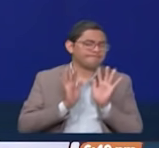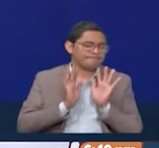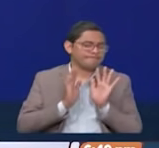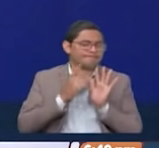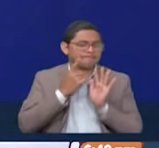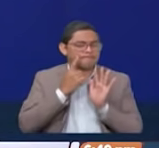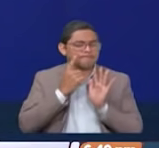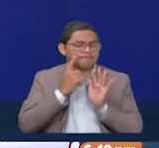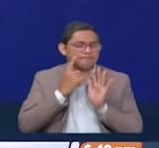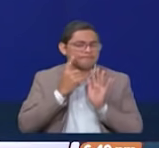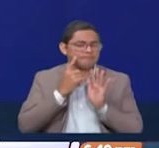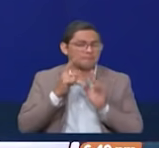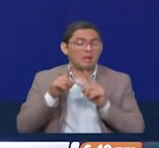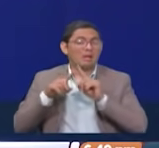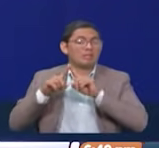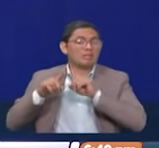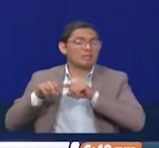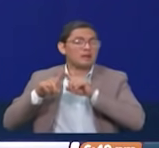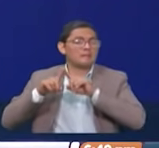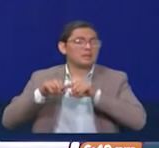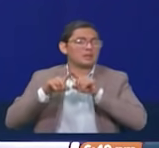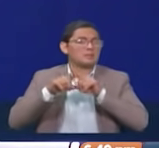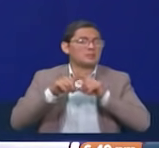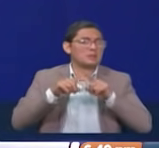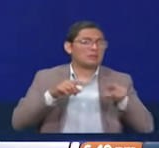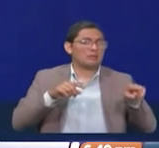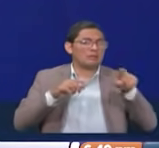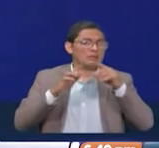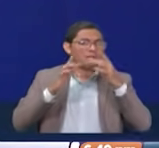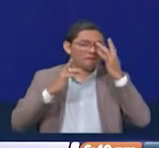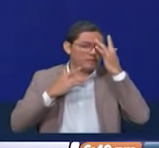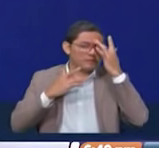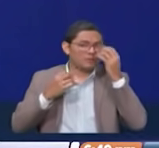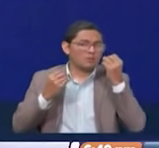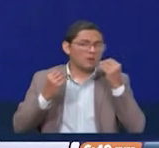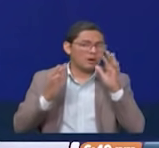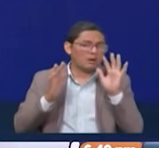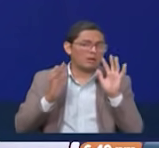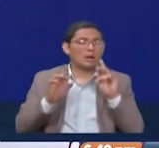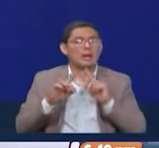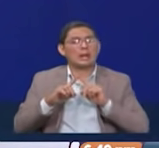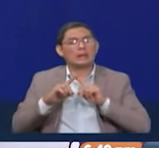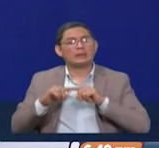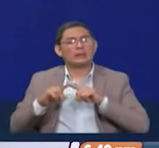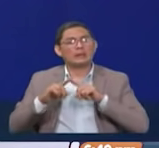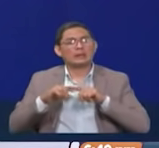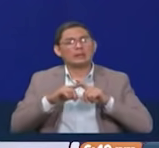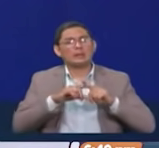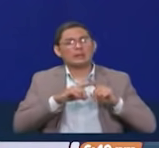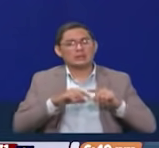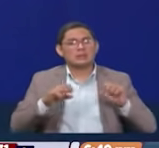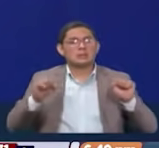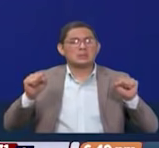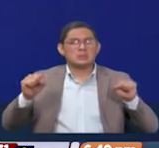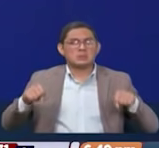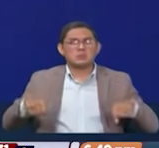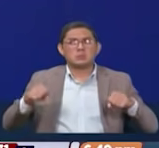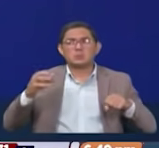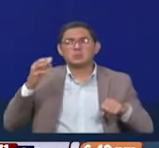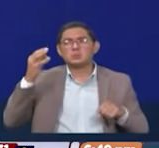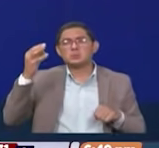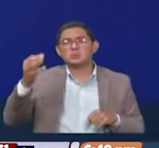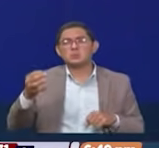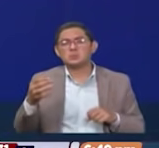dependiendo también del comportamiento de la epidemia si dios no nos permite poder pensar y planificar